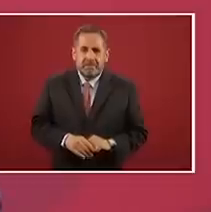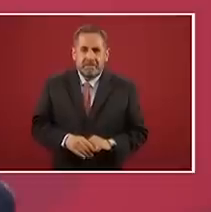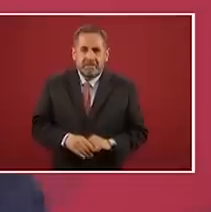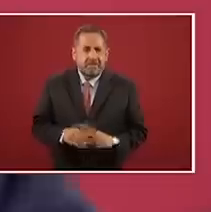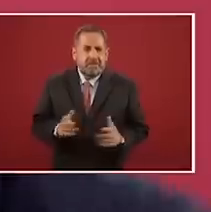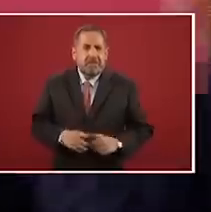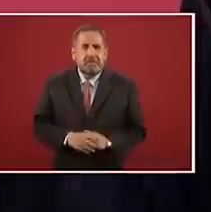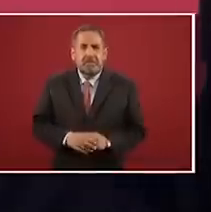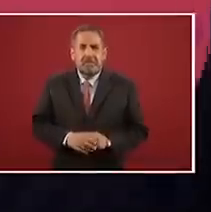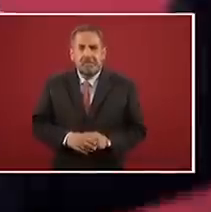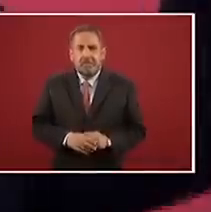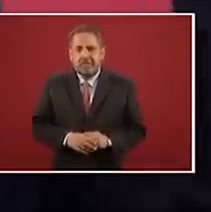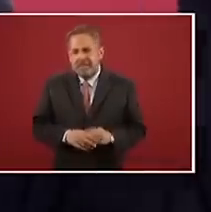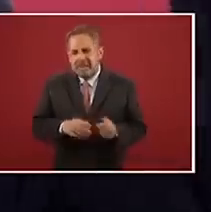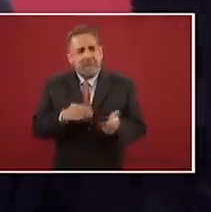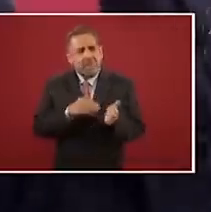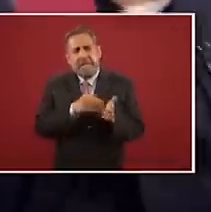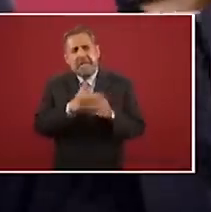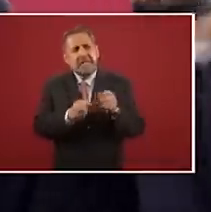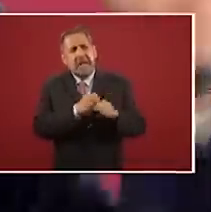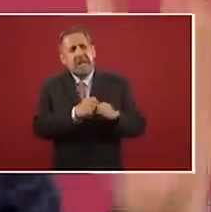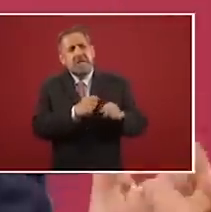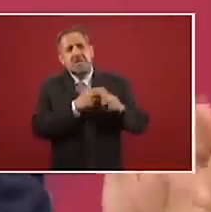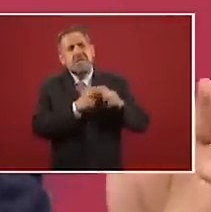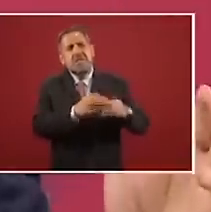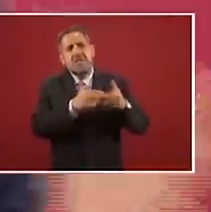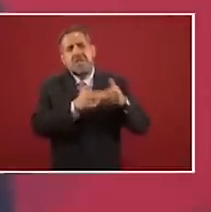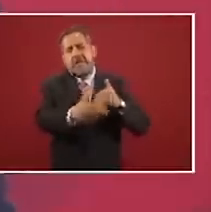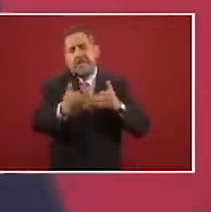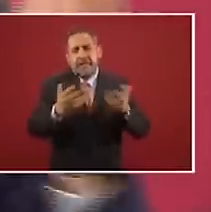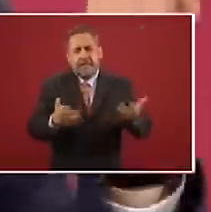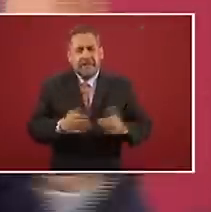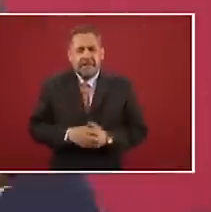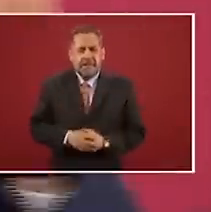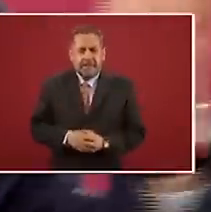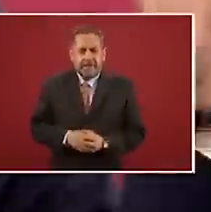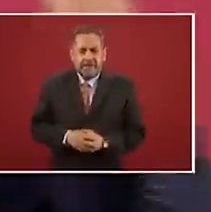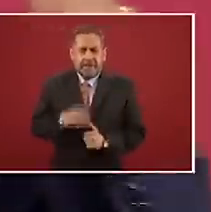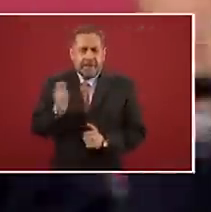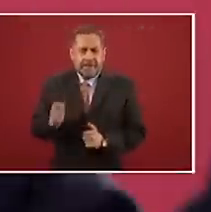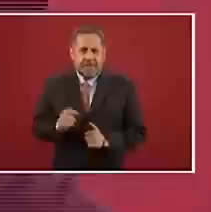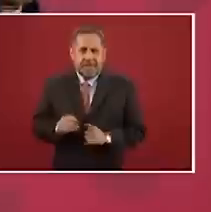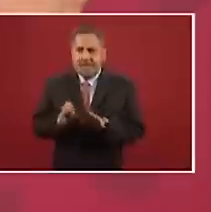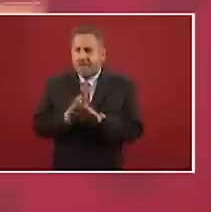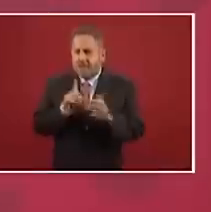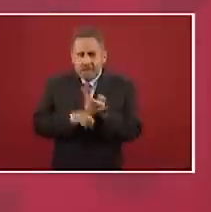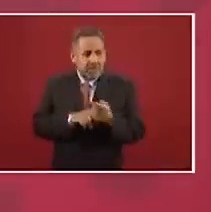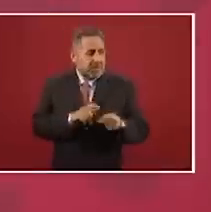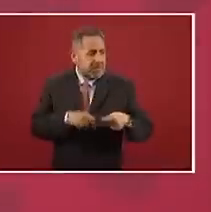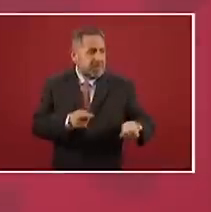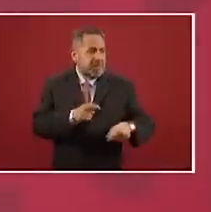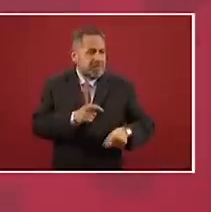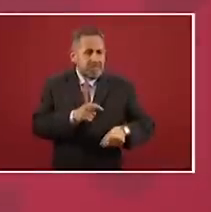O sea, miles de años. O sea, ¿por qué tantas concesiones